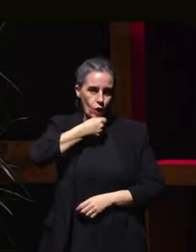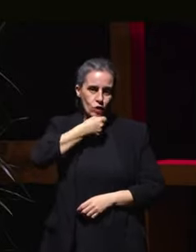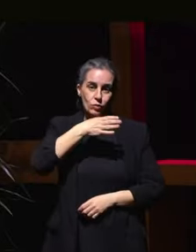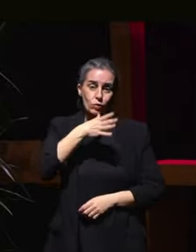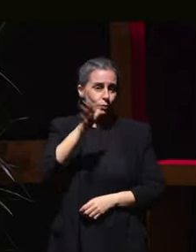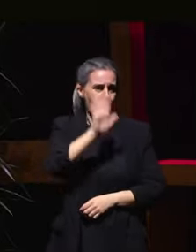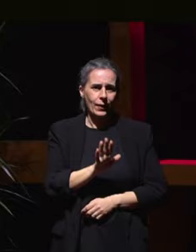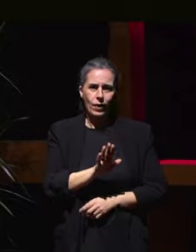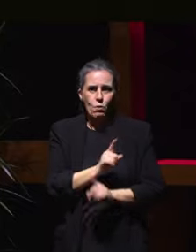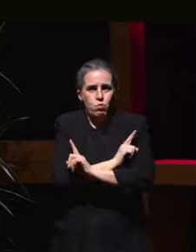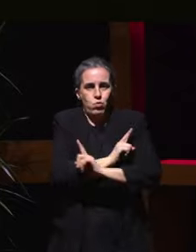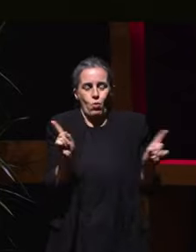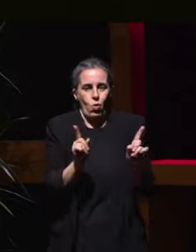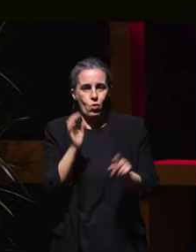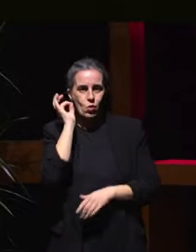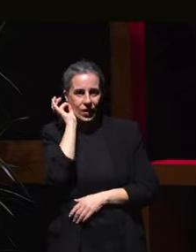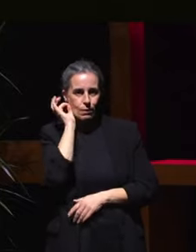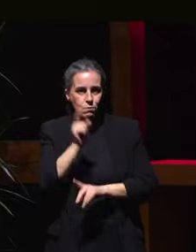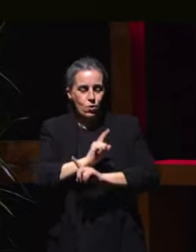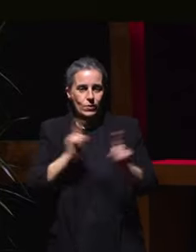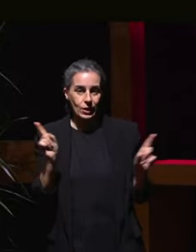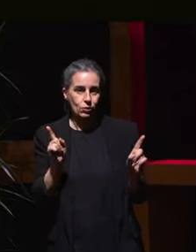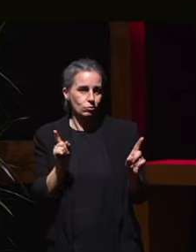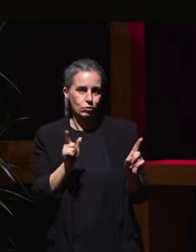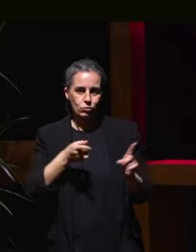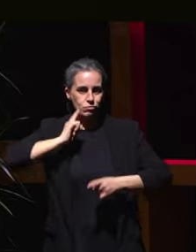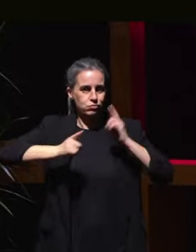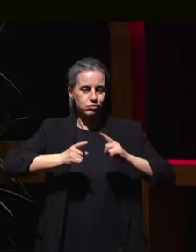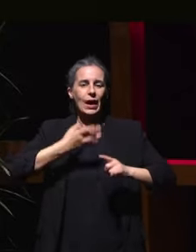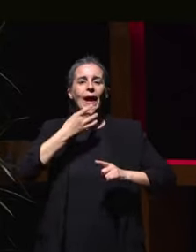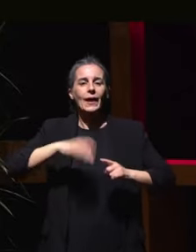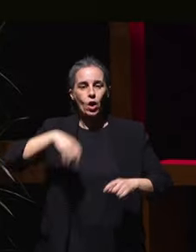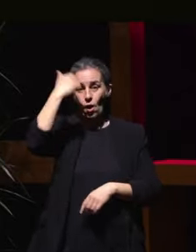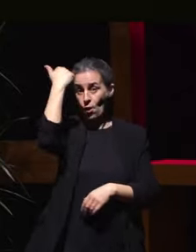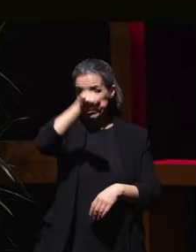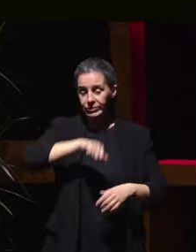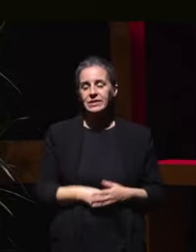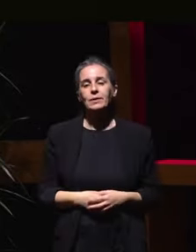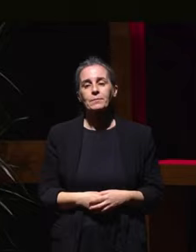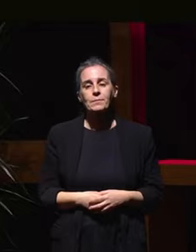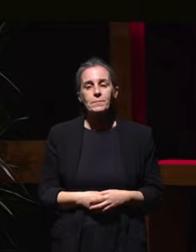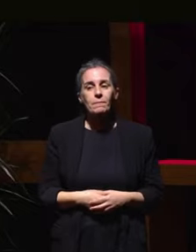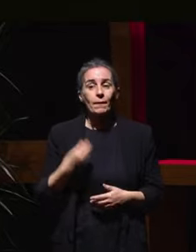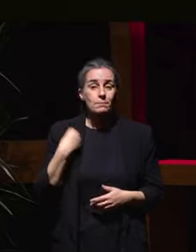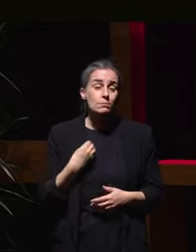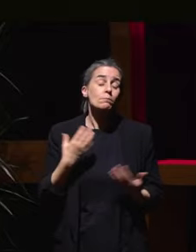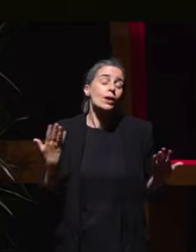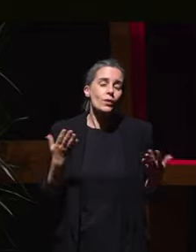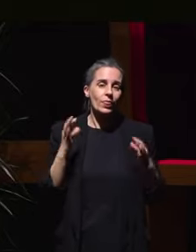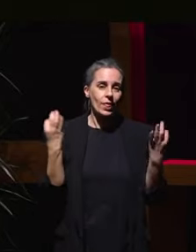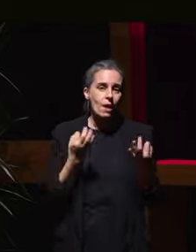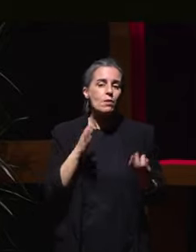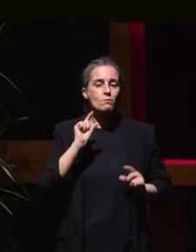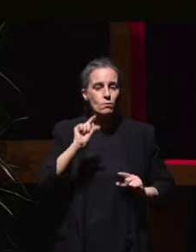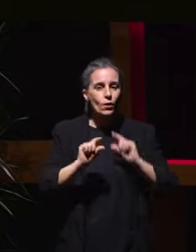as mulleres e que son neste caso está dominado por homes. Os pasos fanse camiñando. En este caso, pois,